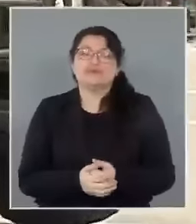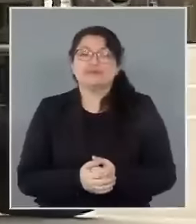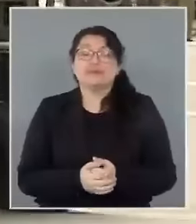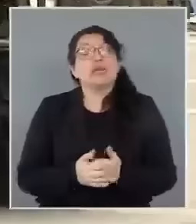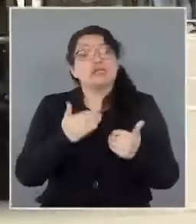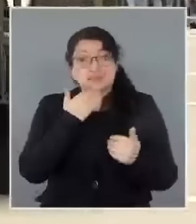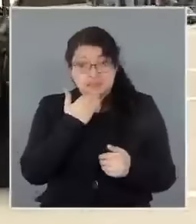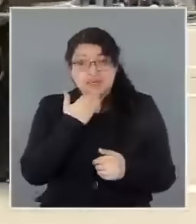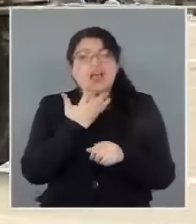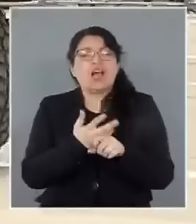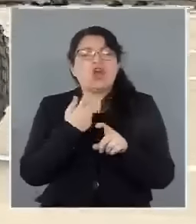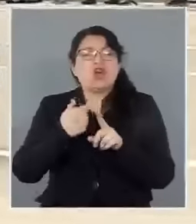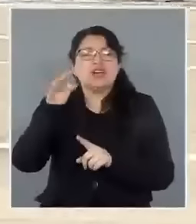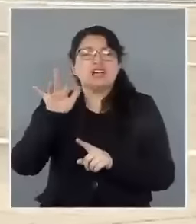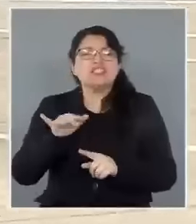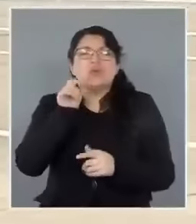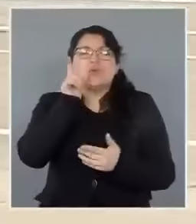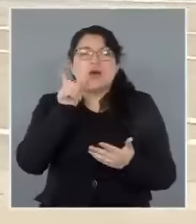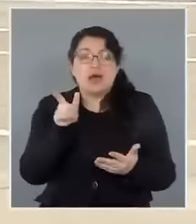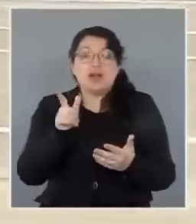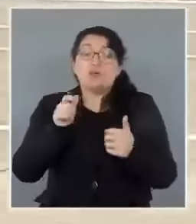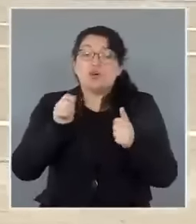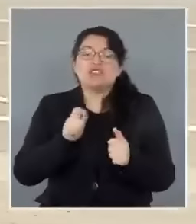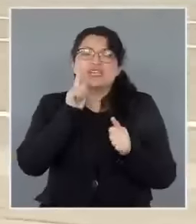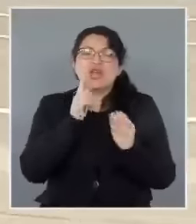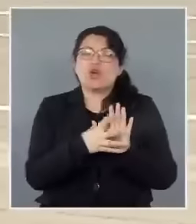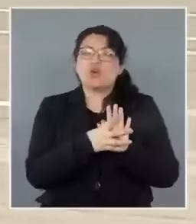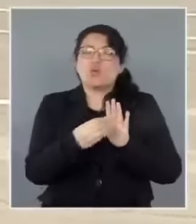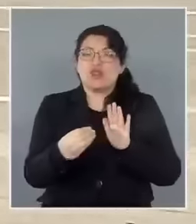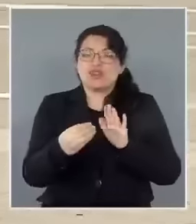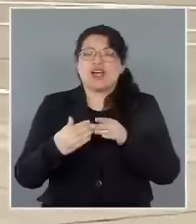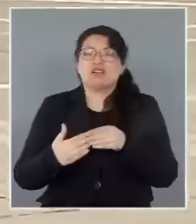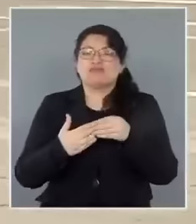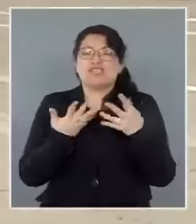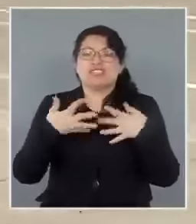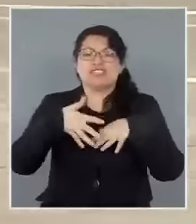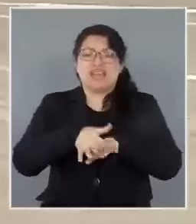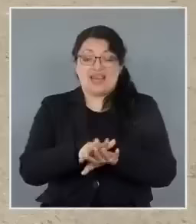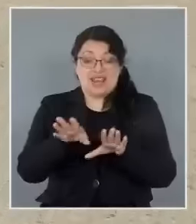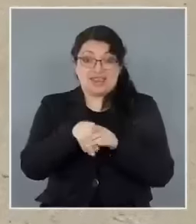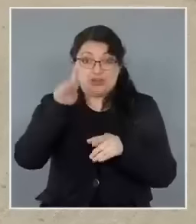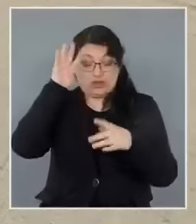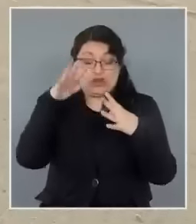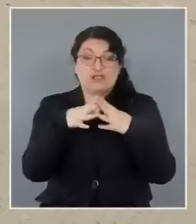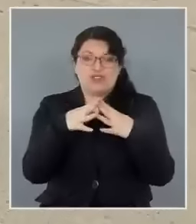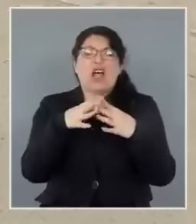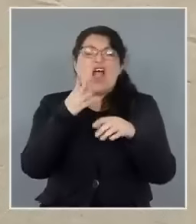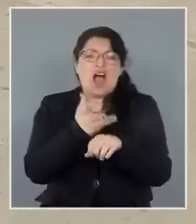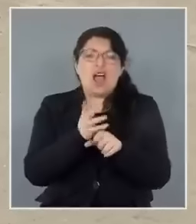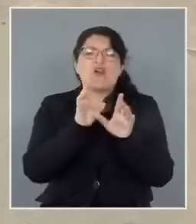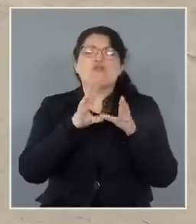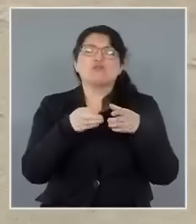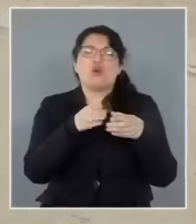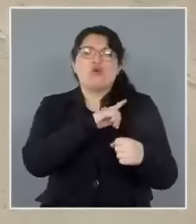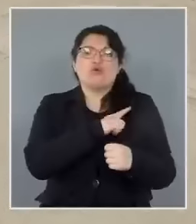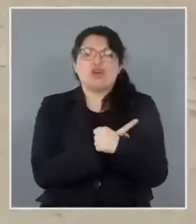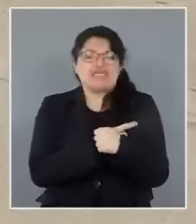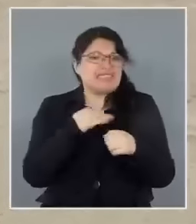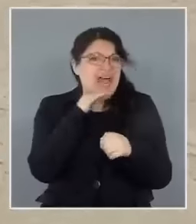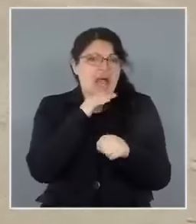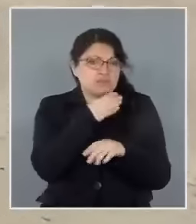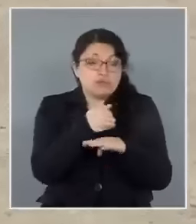Considera, entre otras características, la aplicación del modelo integral de liderazgo en el ejército, con fuerzas de despliegue rápido dentro y fuera